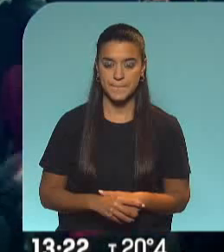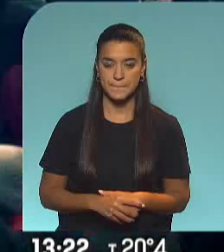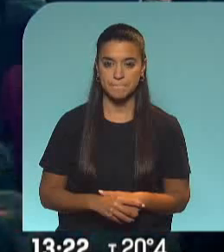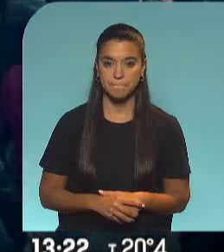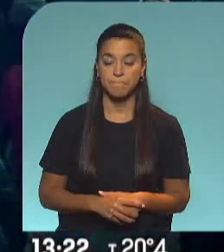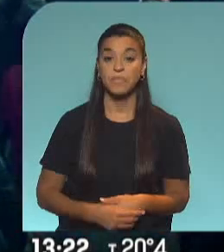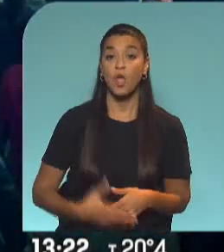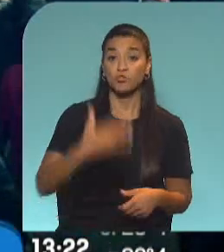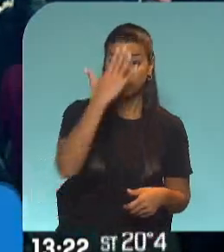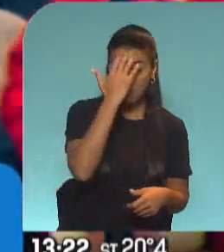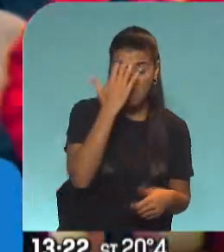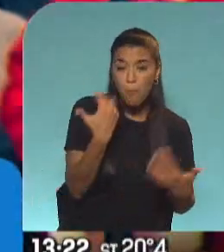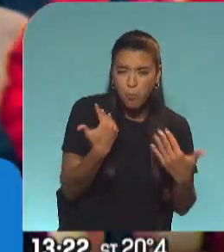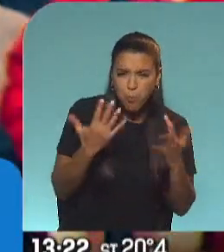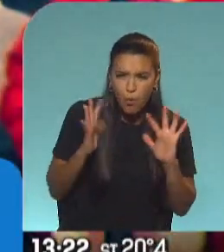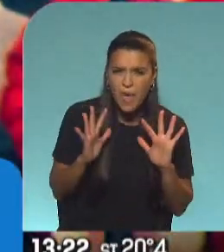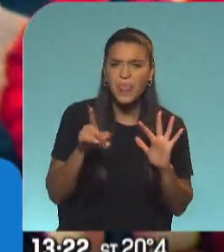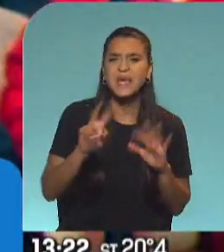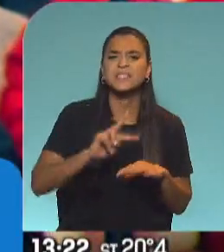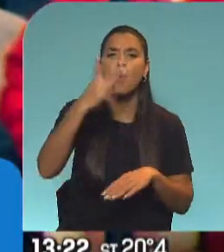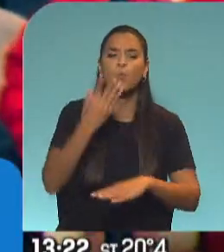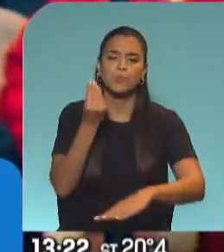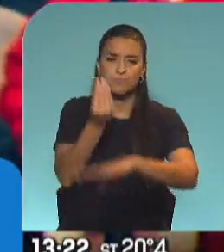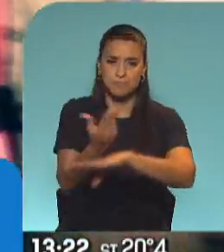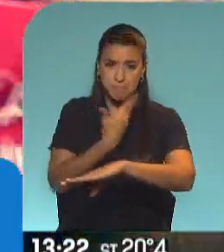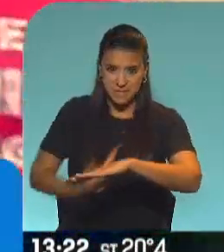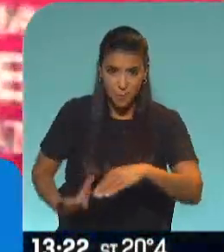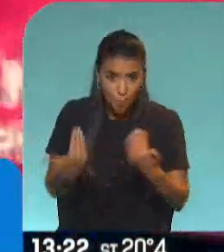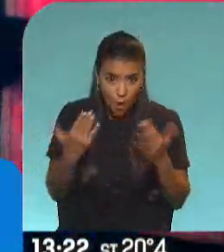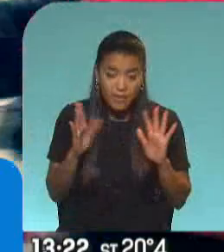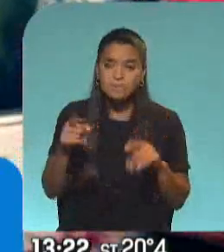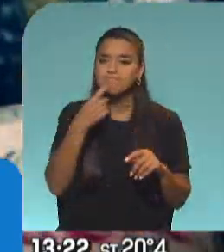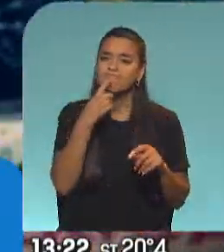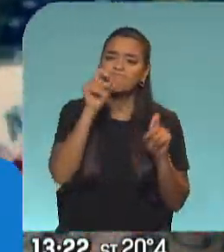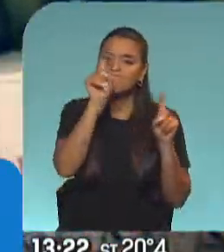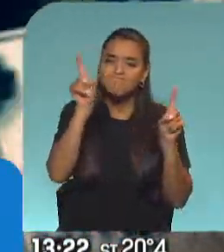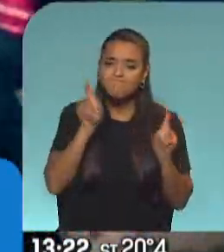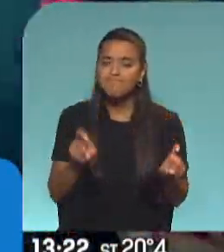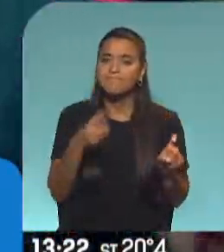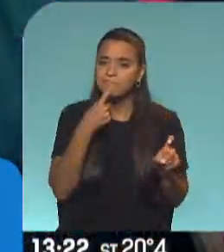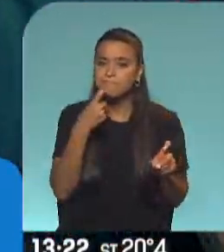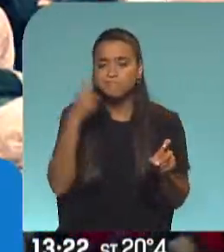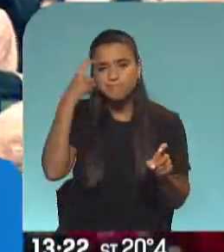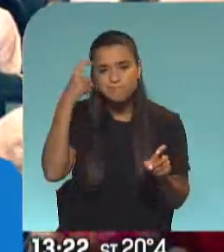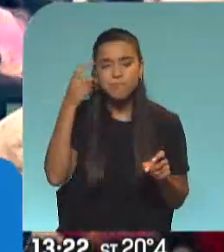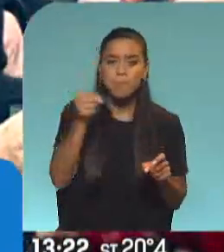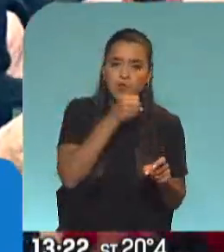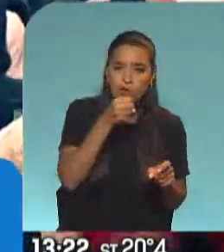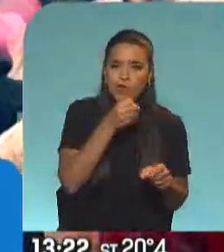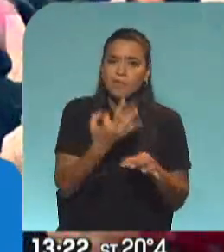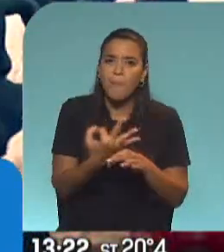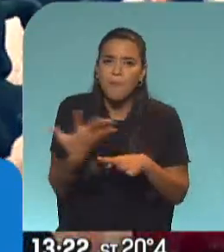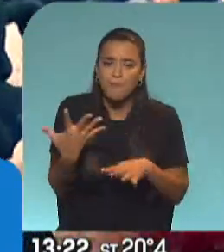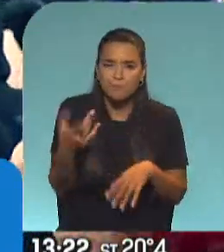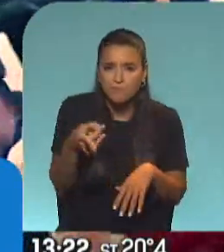¿Puede Donald Trump acceder a un segundo mandato presidencial? Esta es la pregunta que desvela a analistas, periodistas y